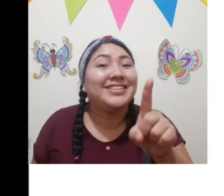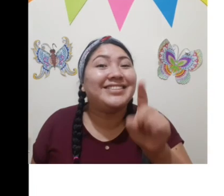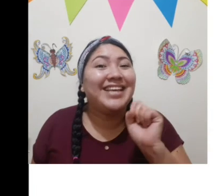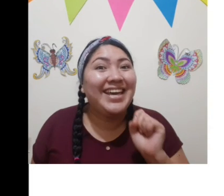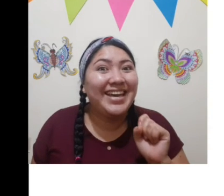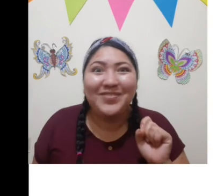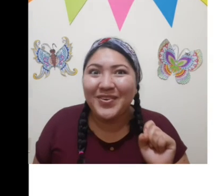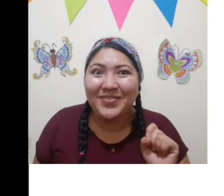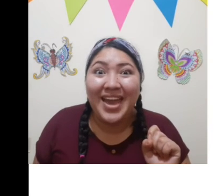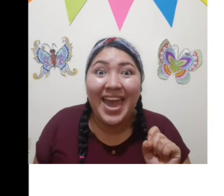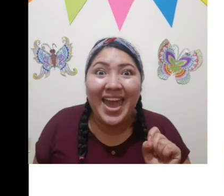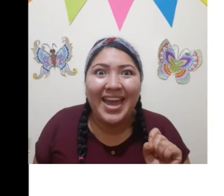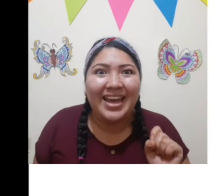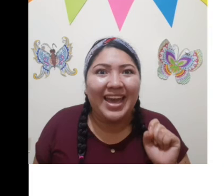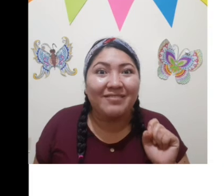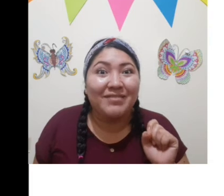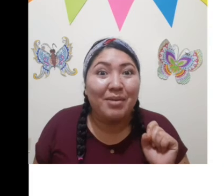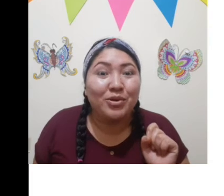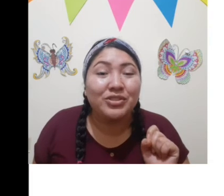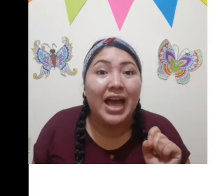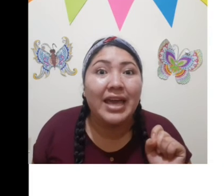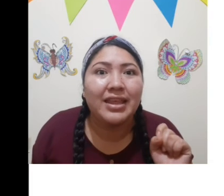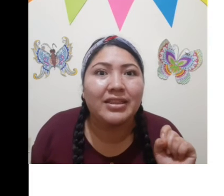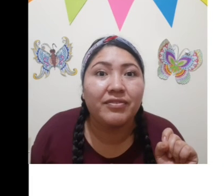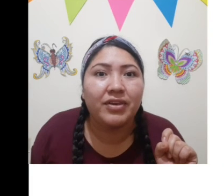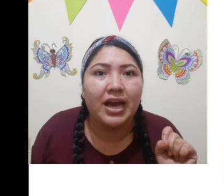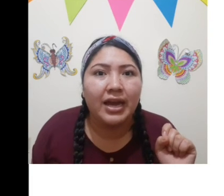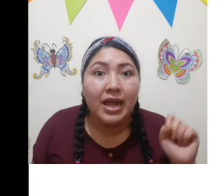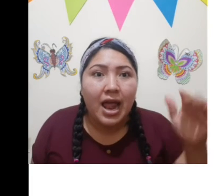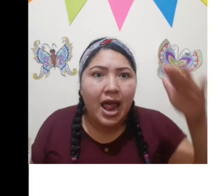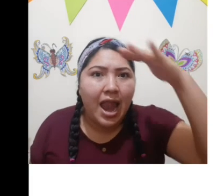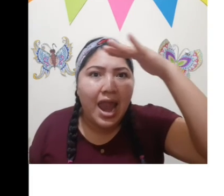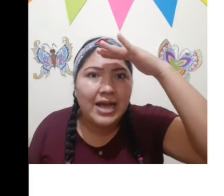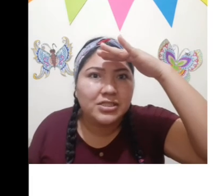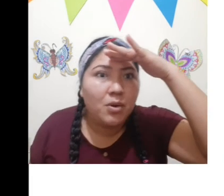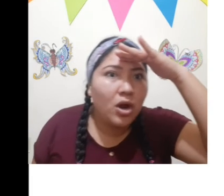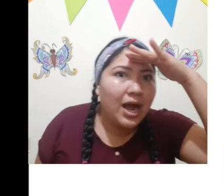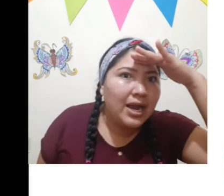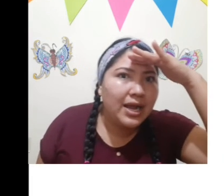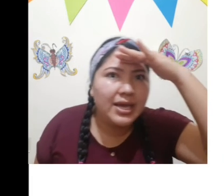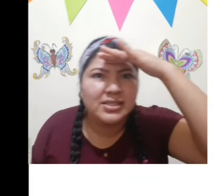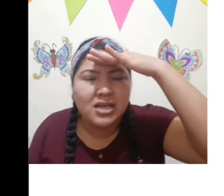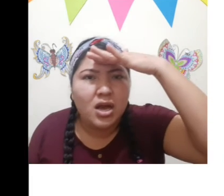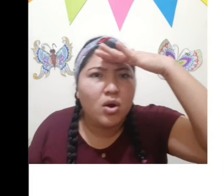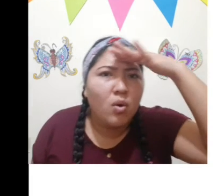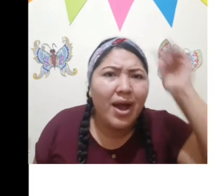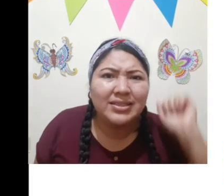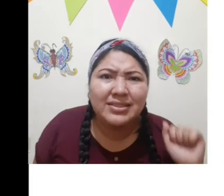sé muy bien vamos a identificar las vocales